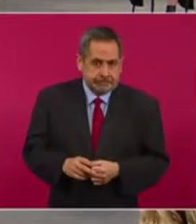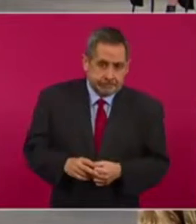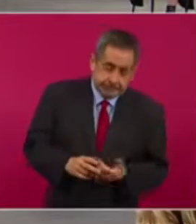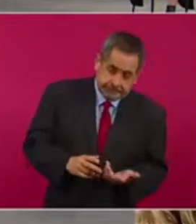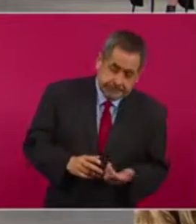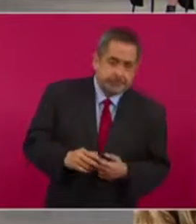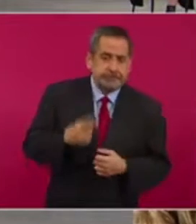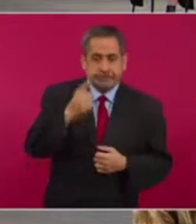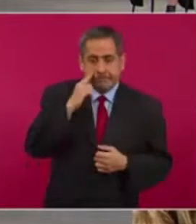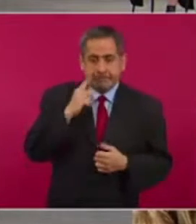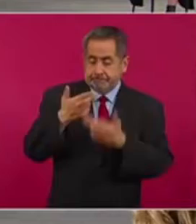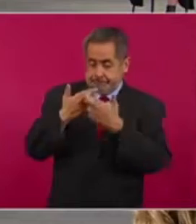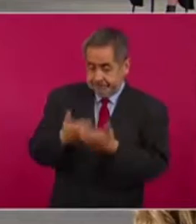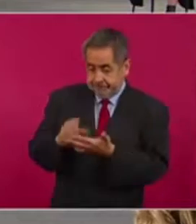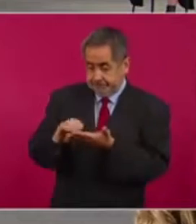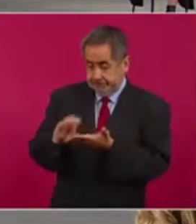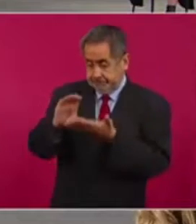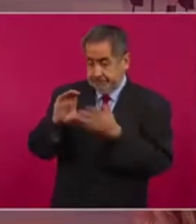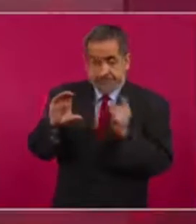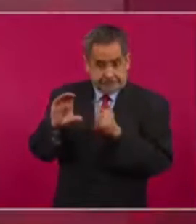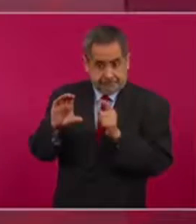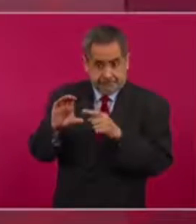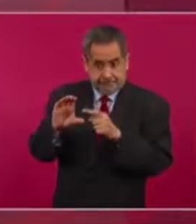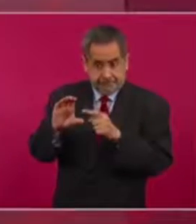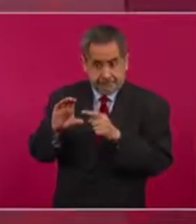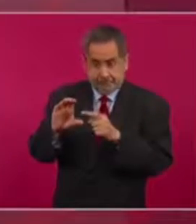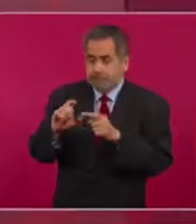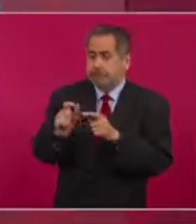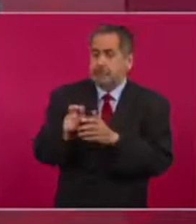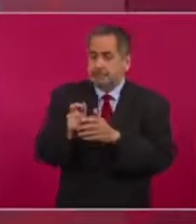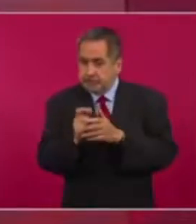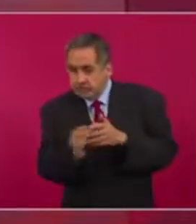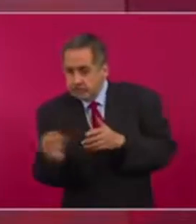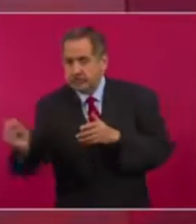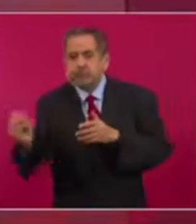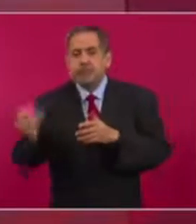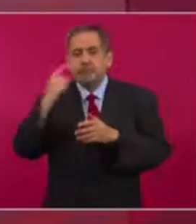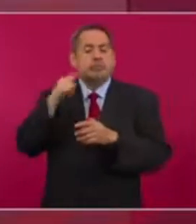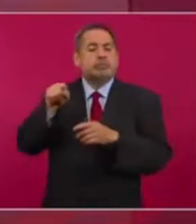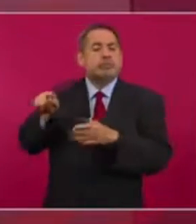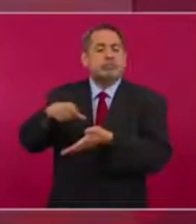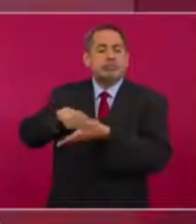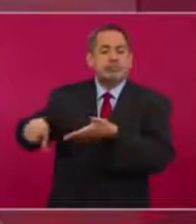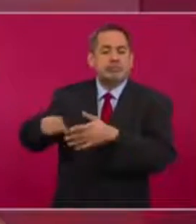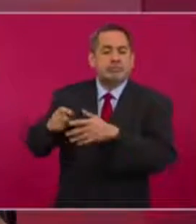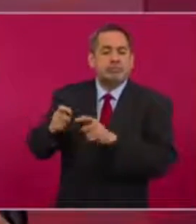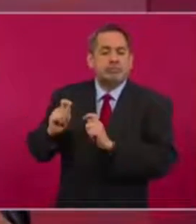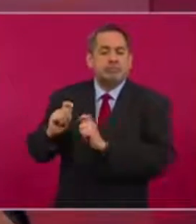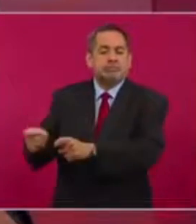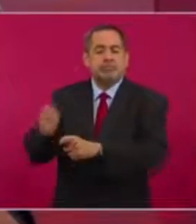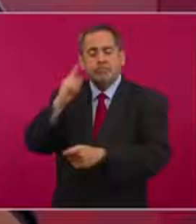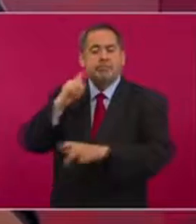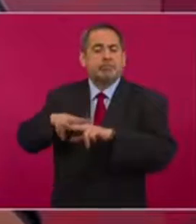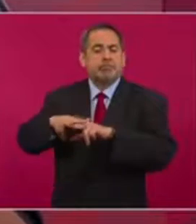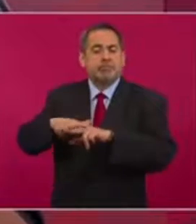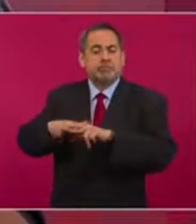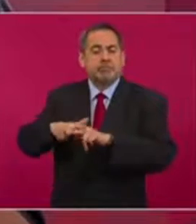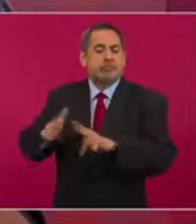ahorro estamos financiando más de la mitad de lo que cuesta el Tren Maya.